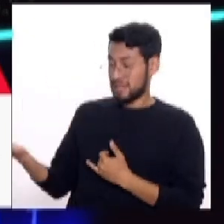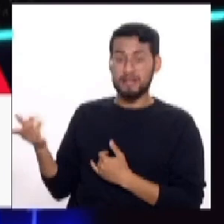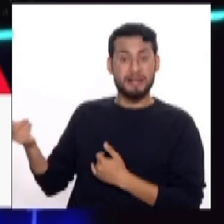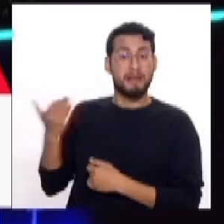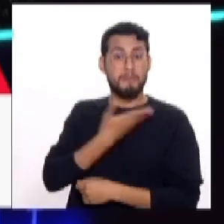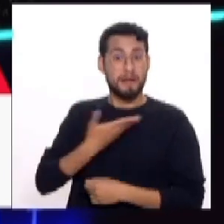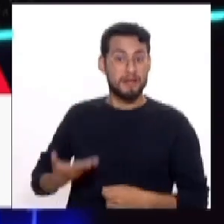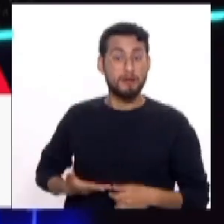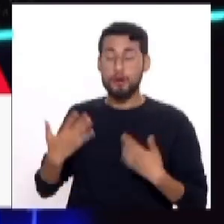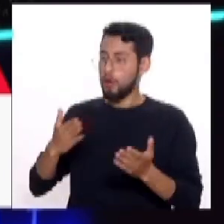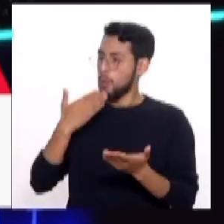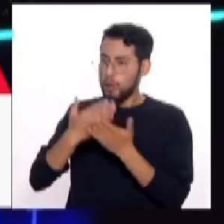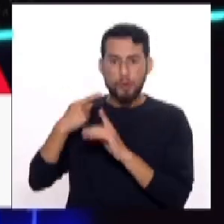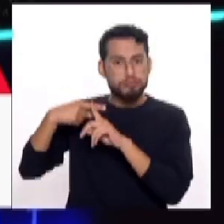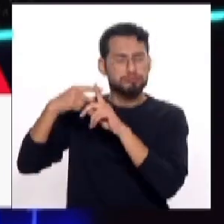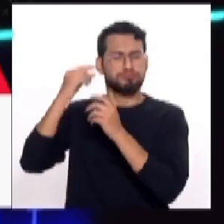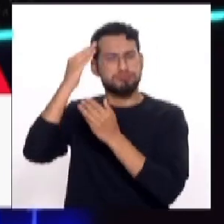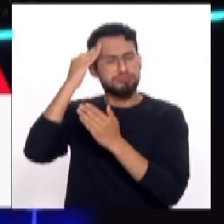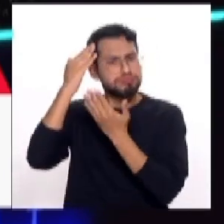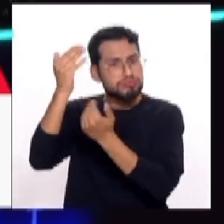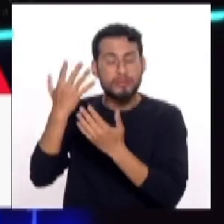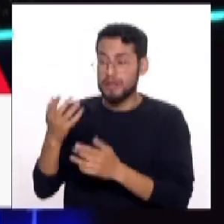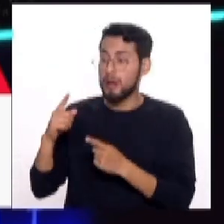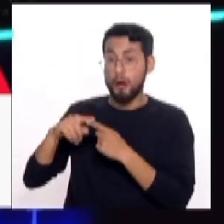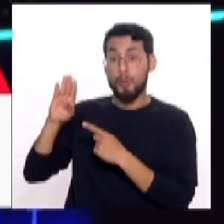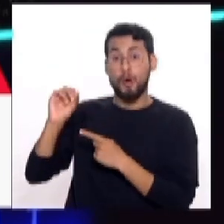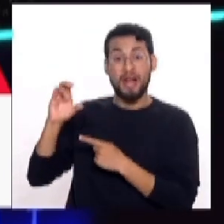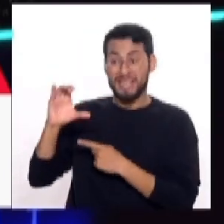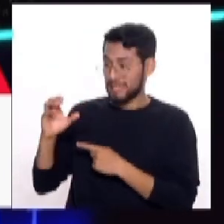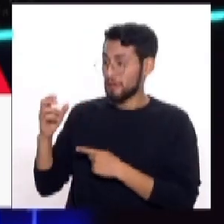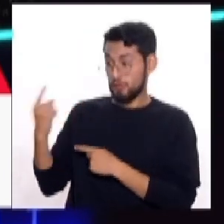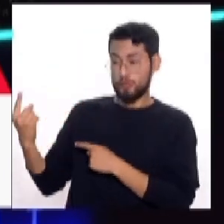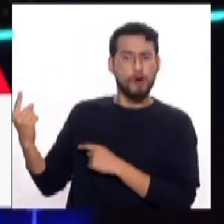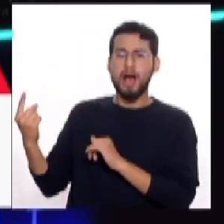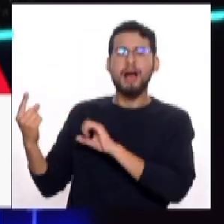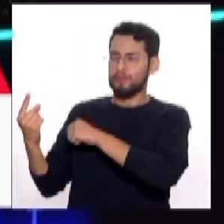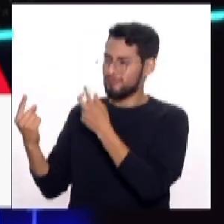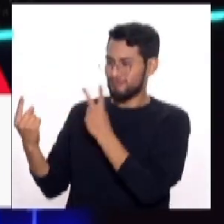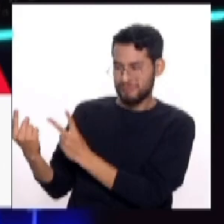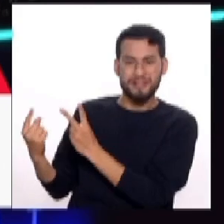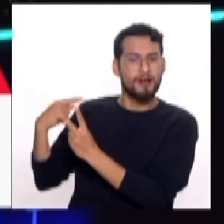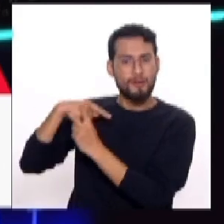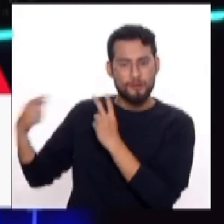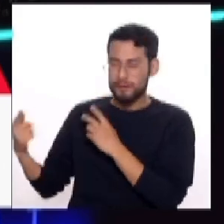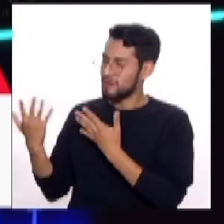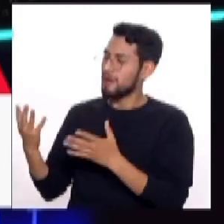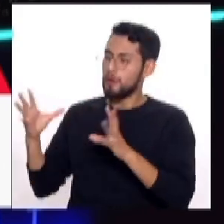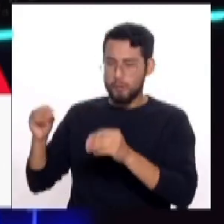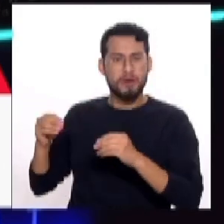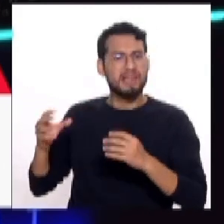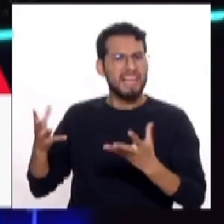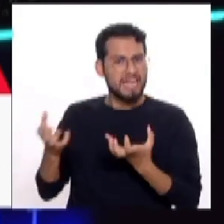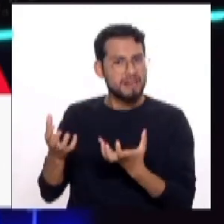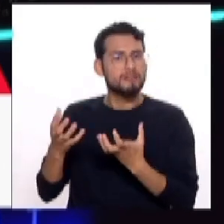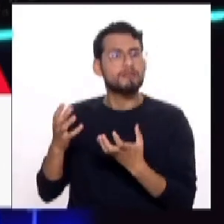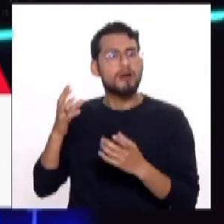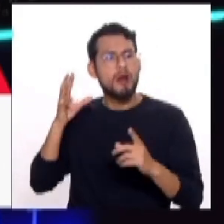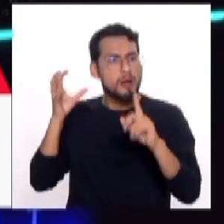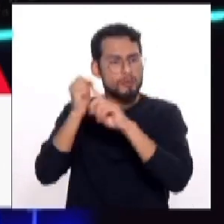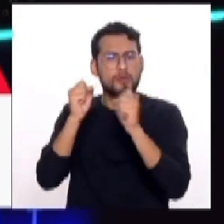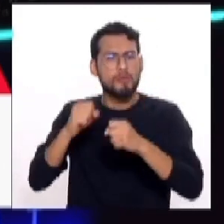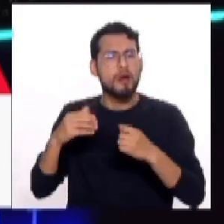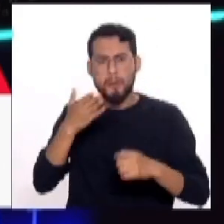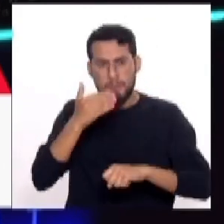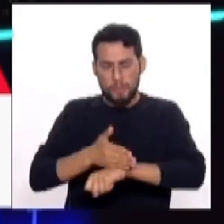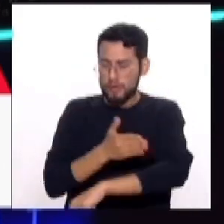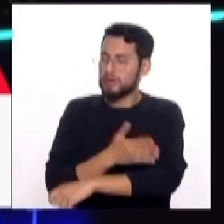jefes de estado todos optimistas no solo el presidente borit sino todos acá que queremos tomar medidas para mejorar